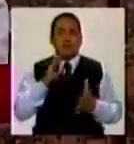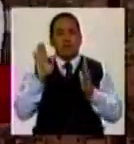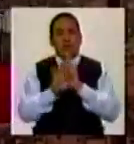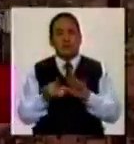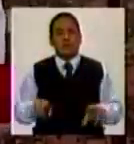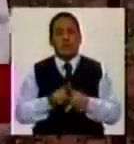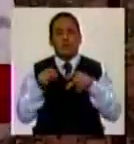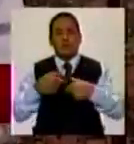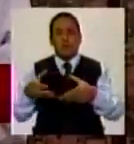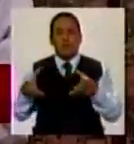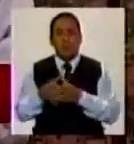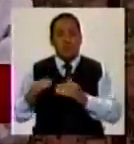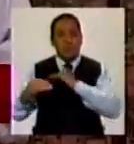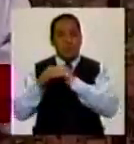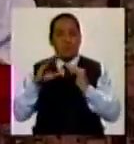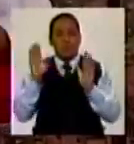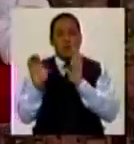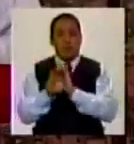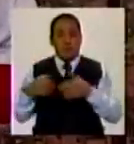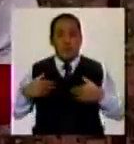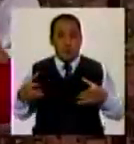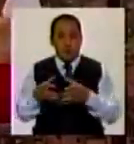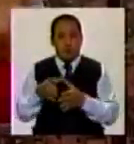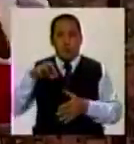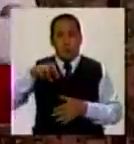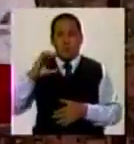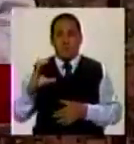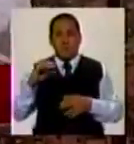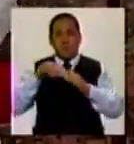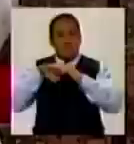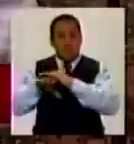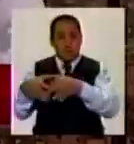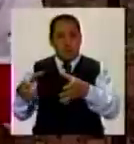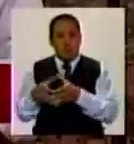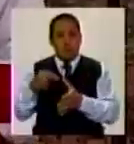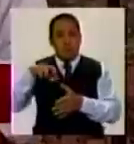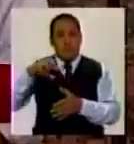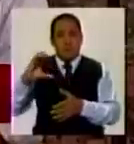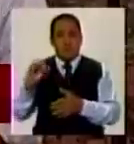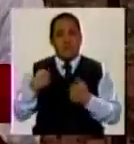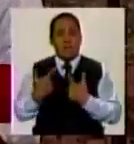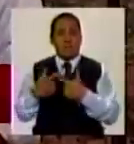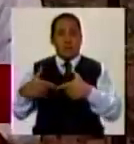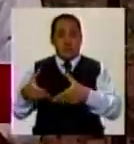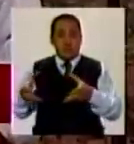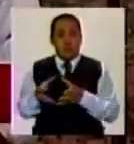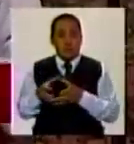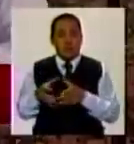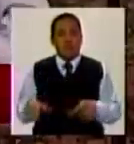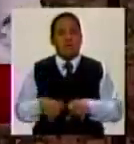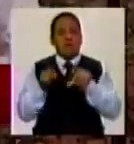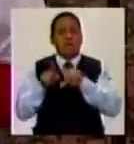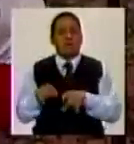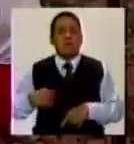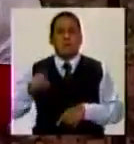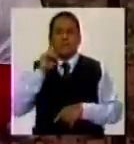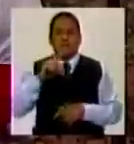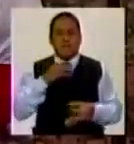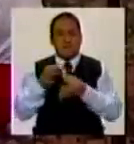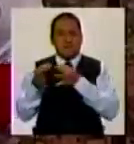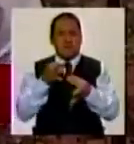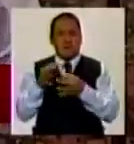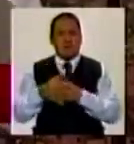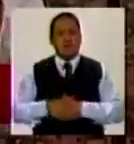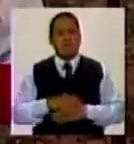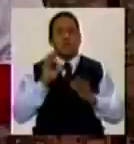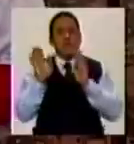caso de un partido democrático como el PPC, o en mi caso además que dentro del PPC estoy en el lado más liberal del PPC, es una mentira que se cae de madura.